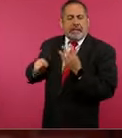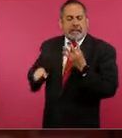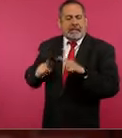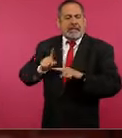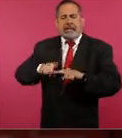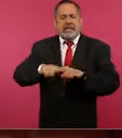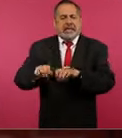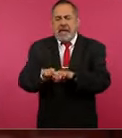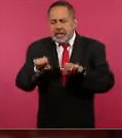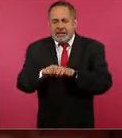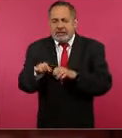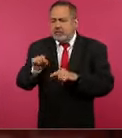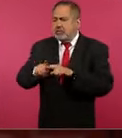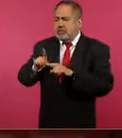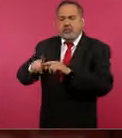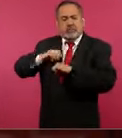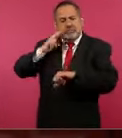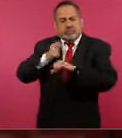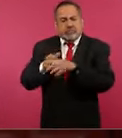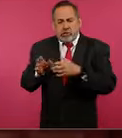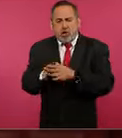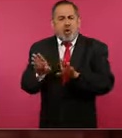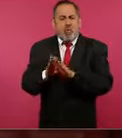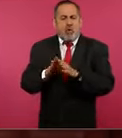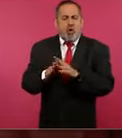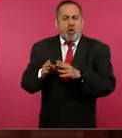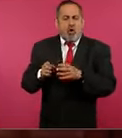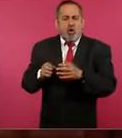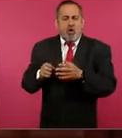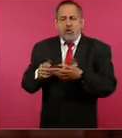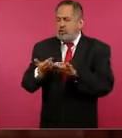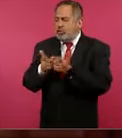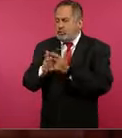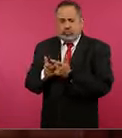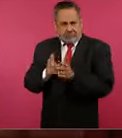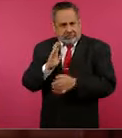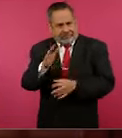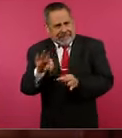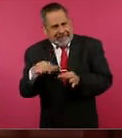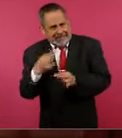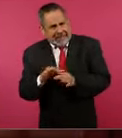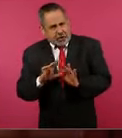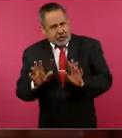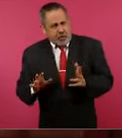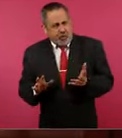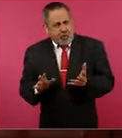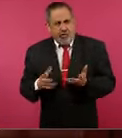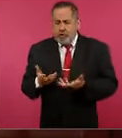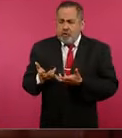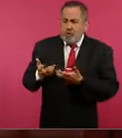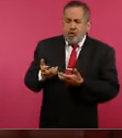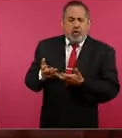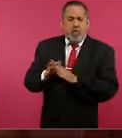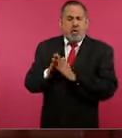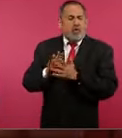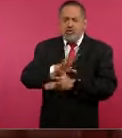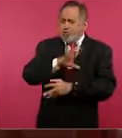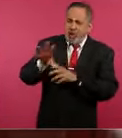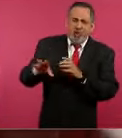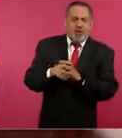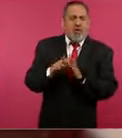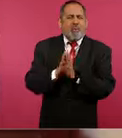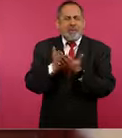equipos. Quiénes, cómo se van a dividir, si ya los tiene. En todo caso, también preguntarle